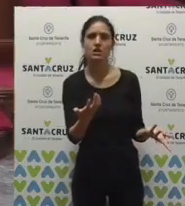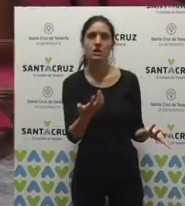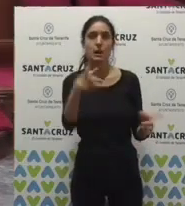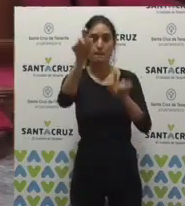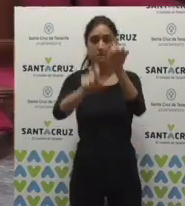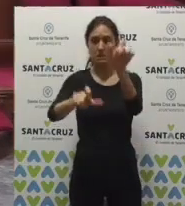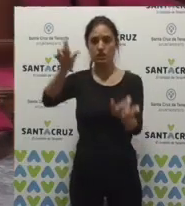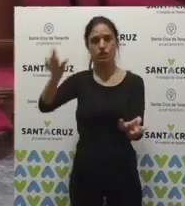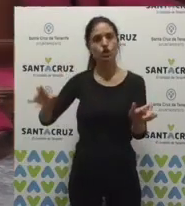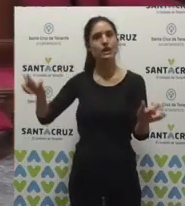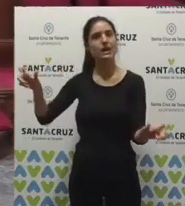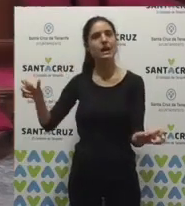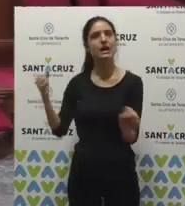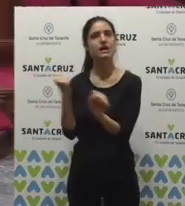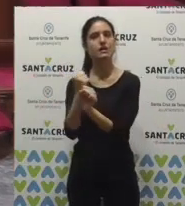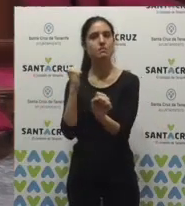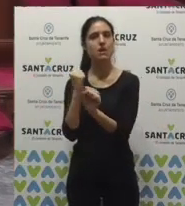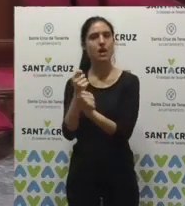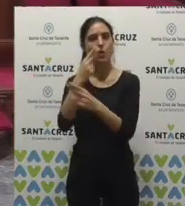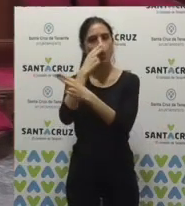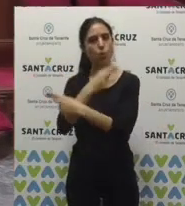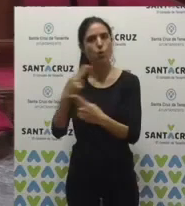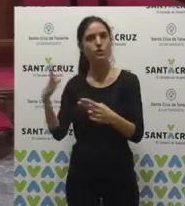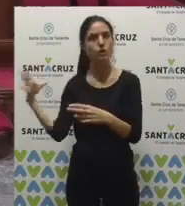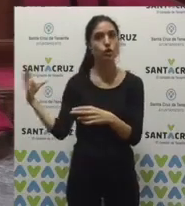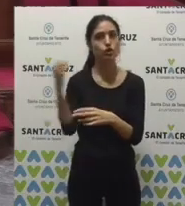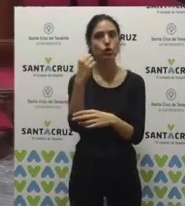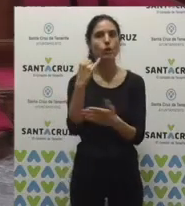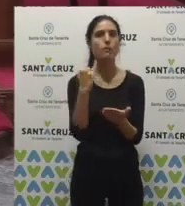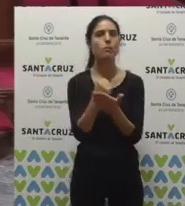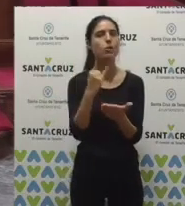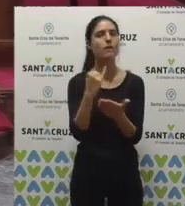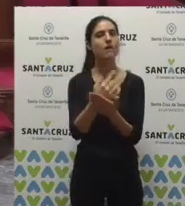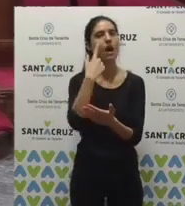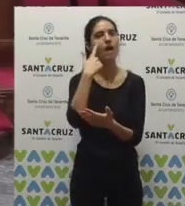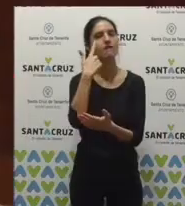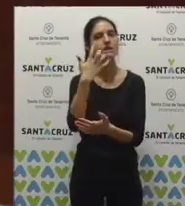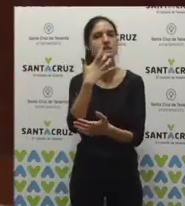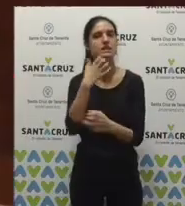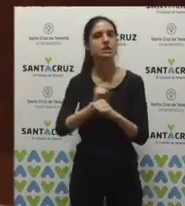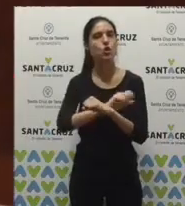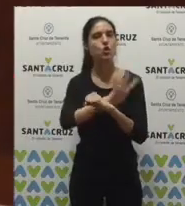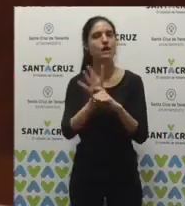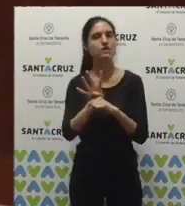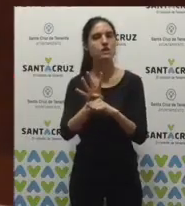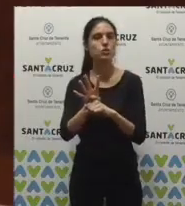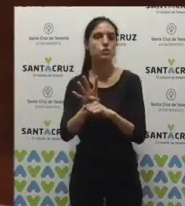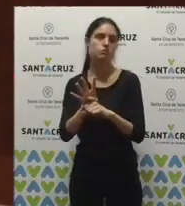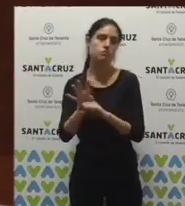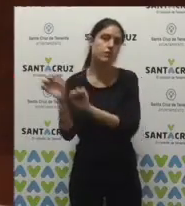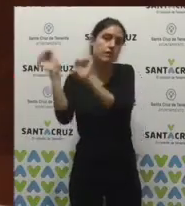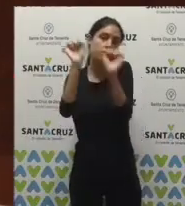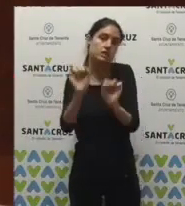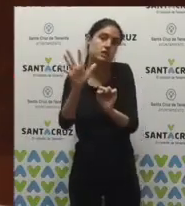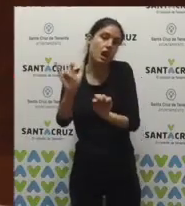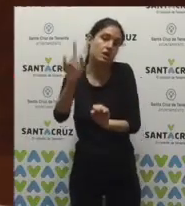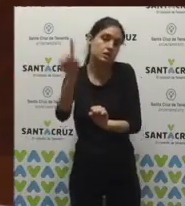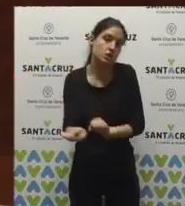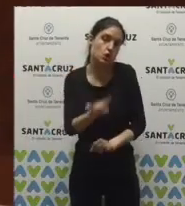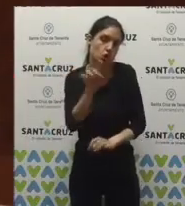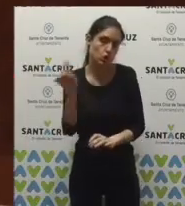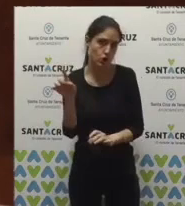empleados públicos si son inmunes o no al cordero y pasar los controles entiendo que rigurosamente